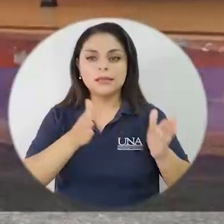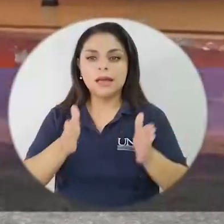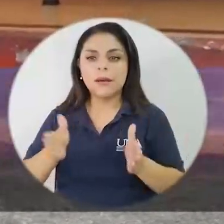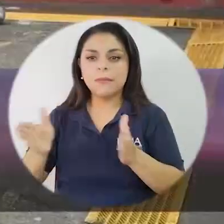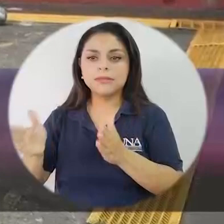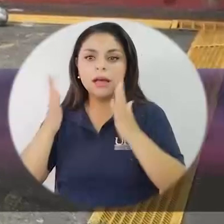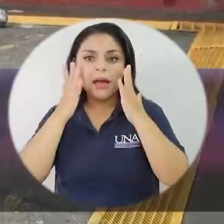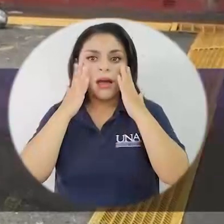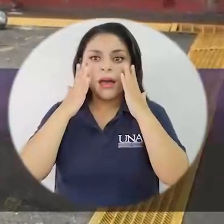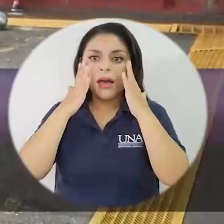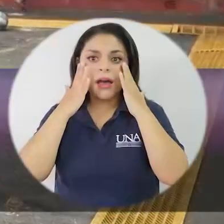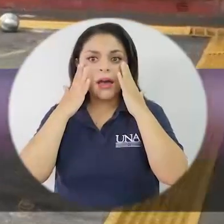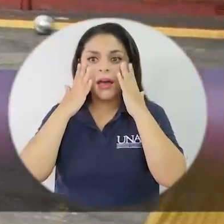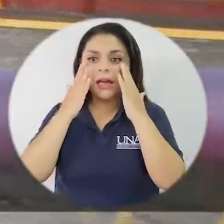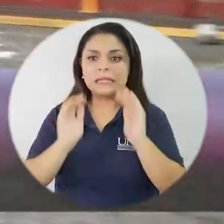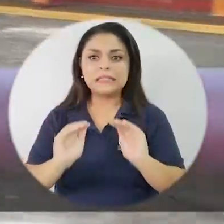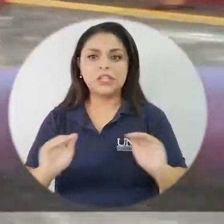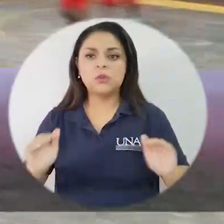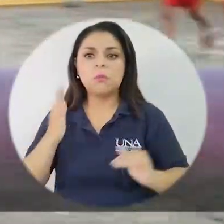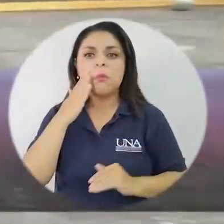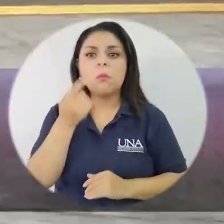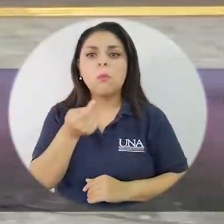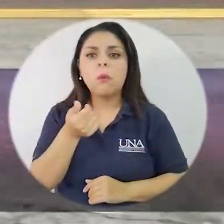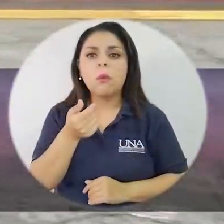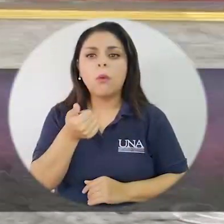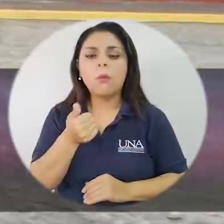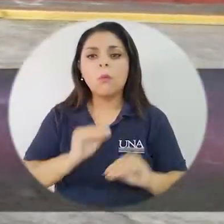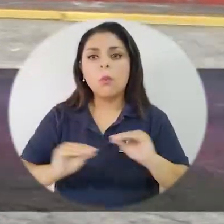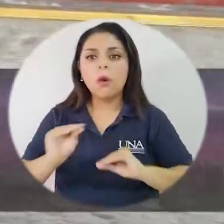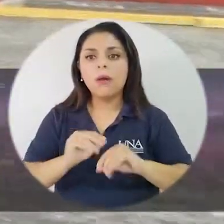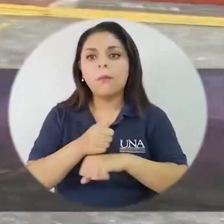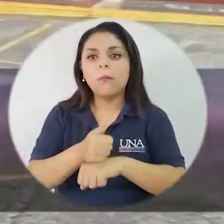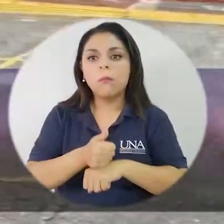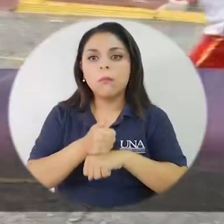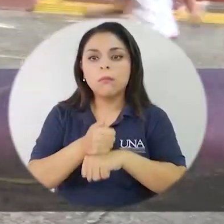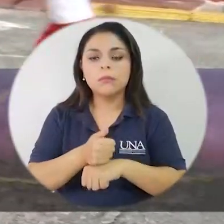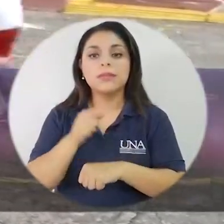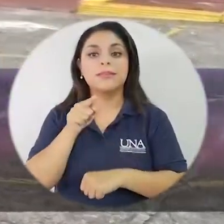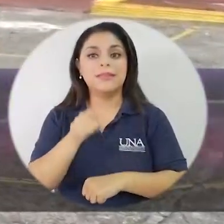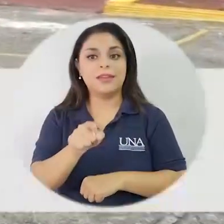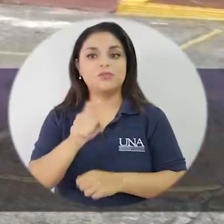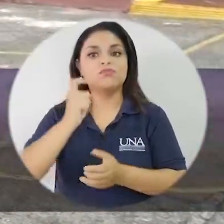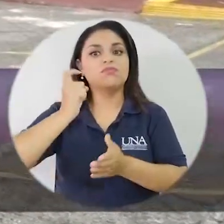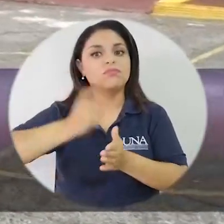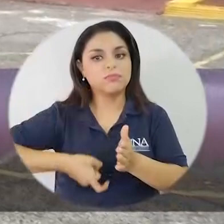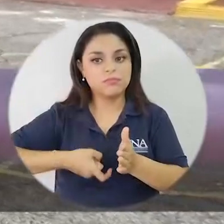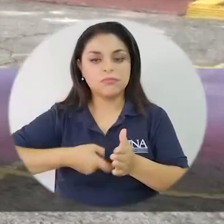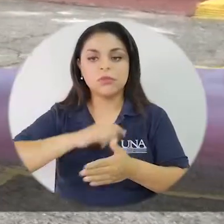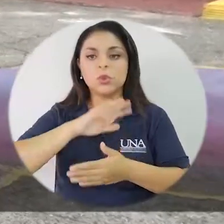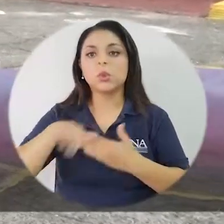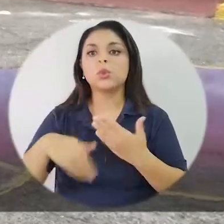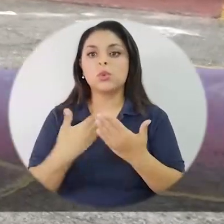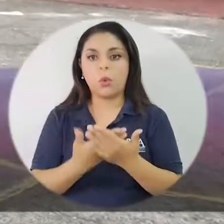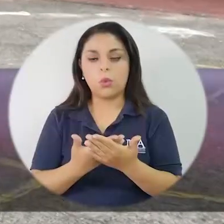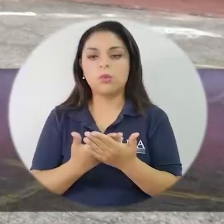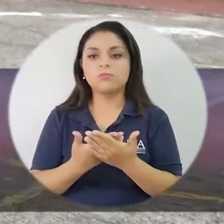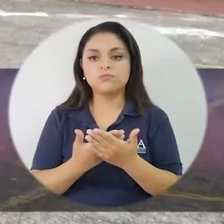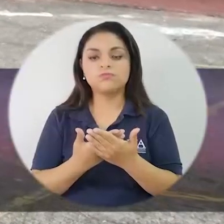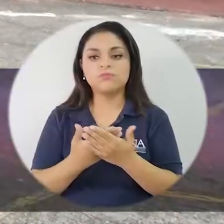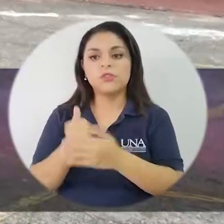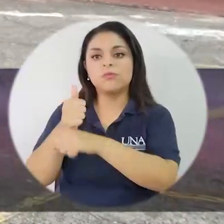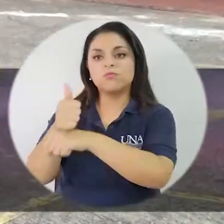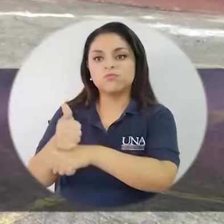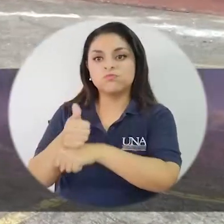que puede tener un niño o el poco movimiento que están teniendo los adolescentes y los niños y esto definitivamente viene a agravar todo lo que tiene que ver con